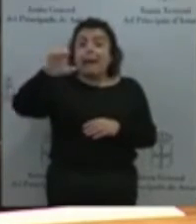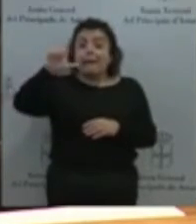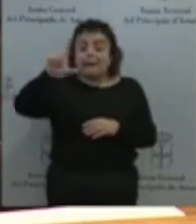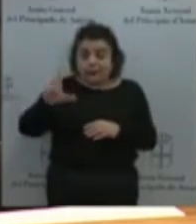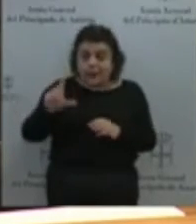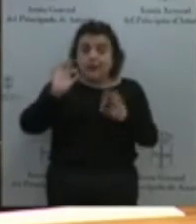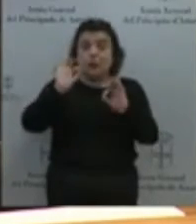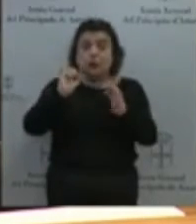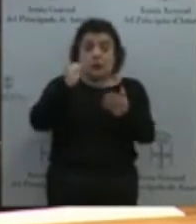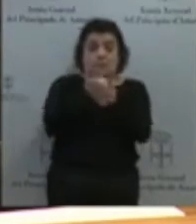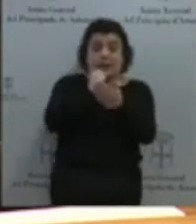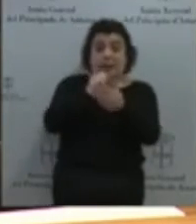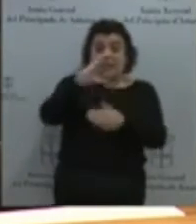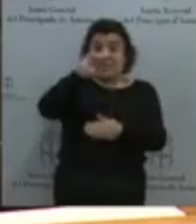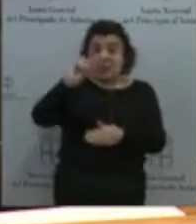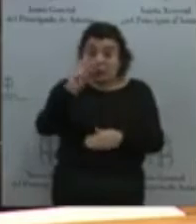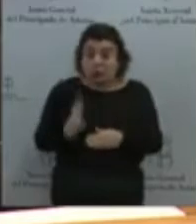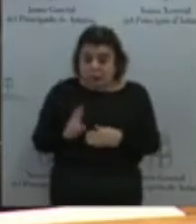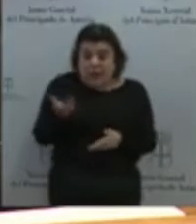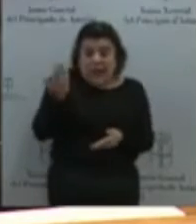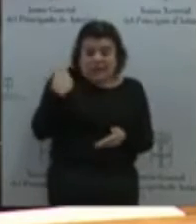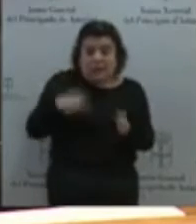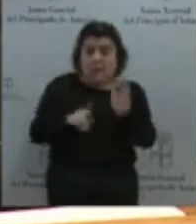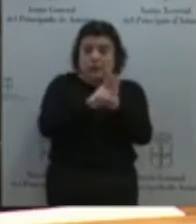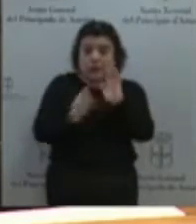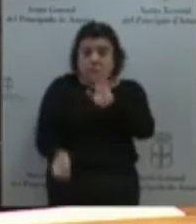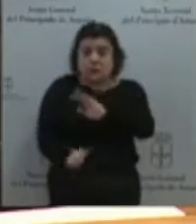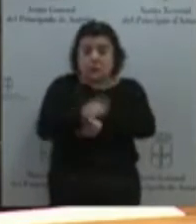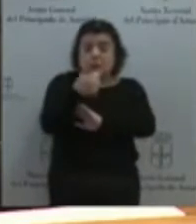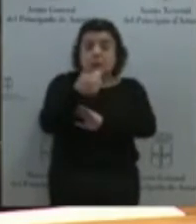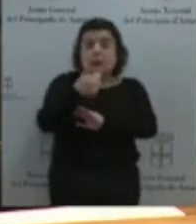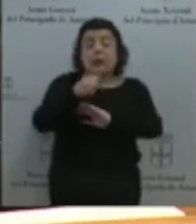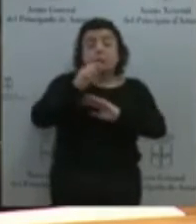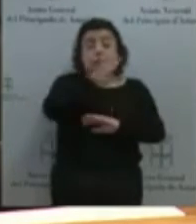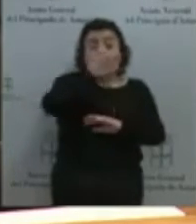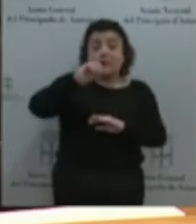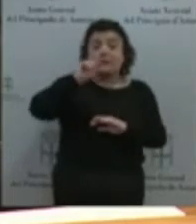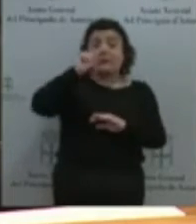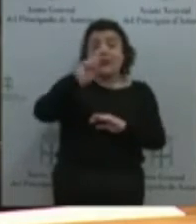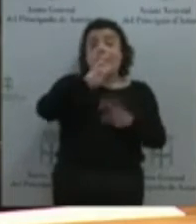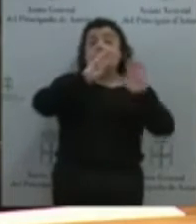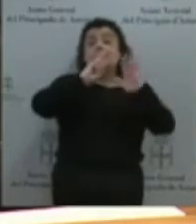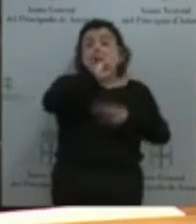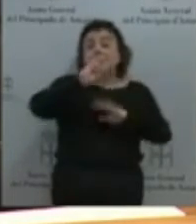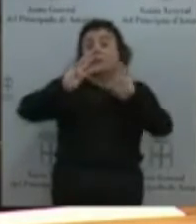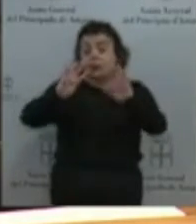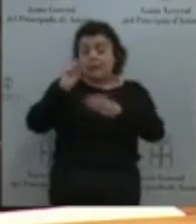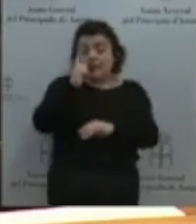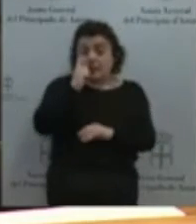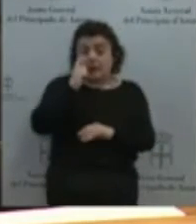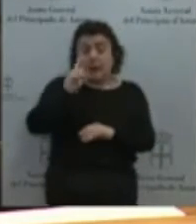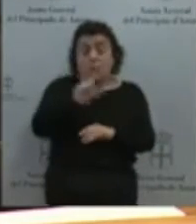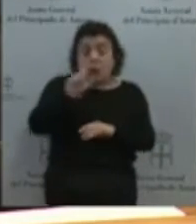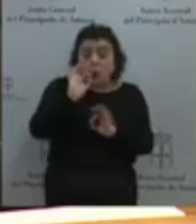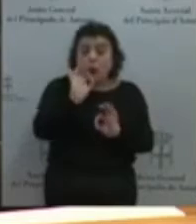decreto 40/2021 del 29 de xunetu, por que se regula la organización y funcionamiento del registro de huelga de carbono para la mengua